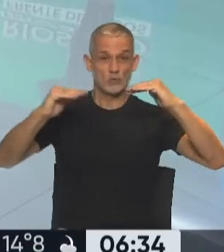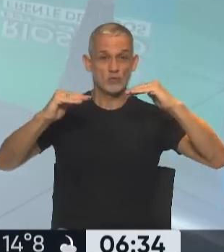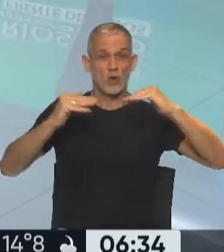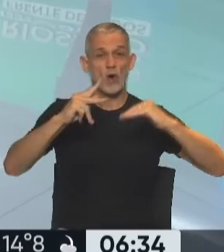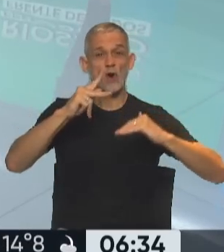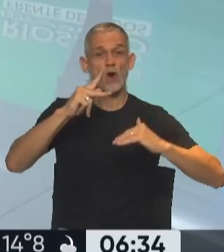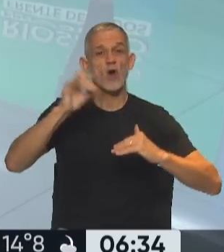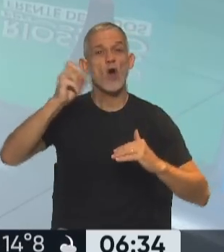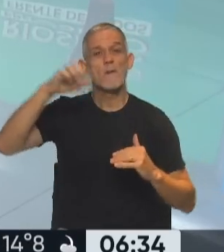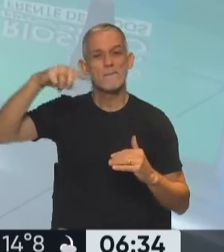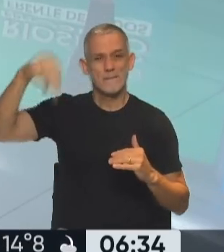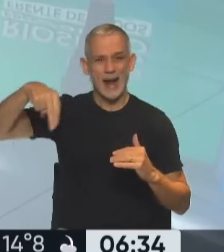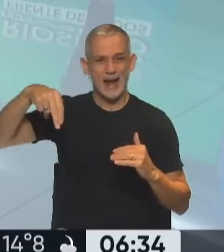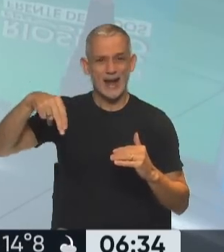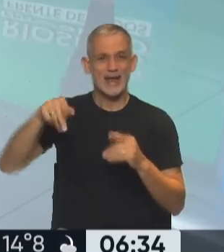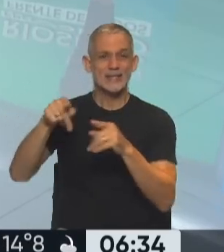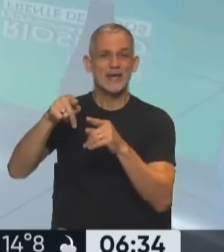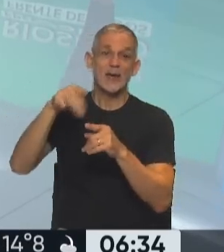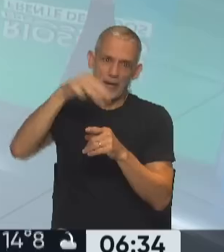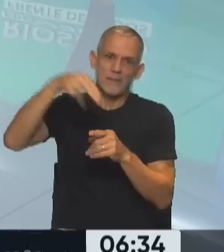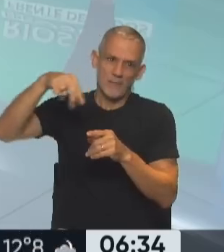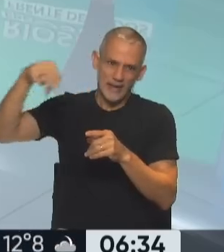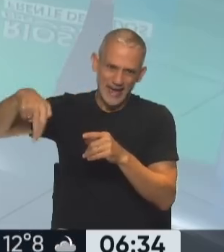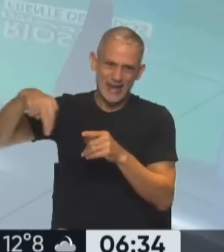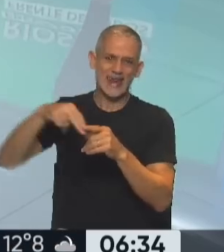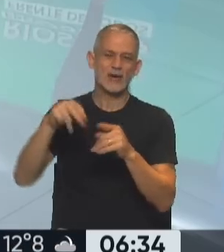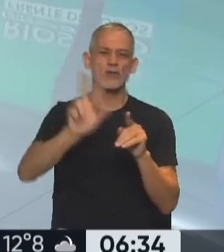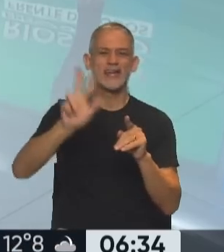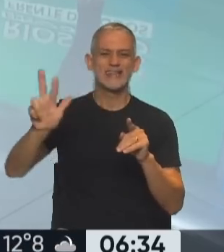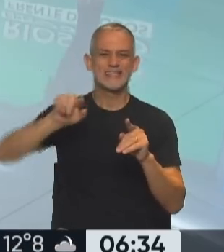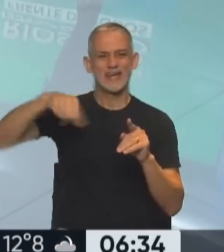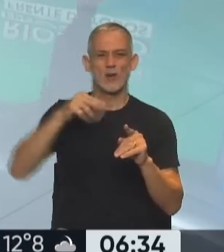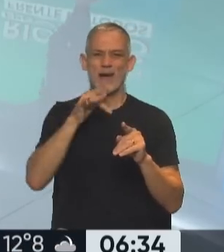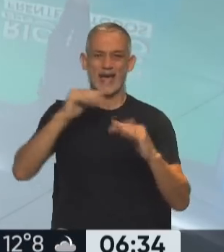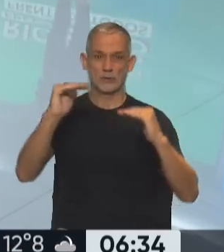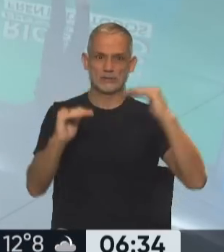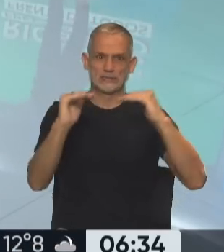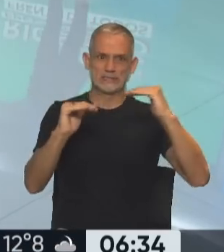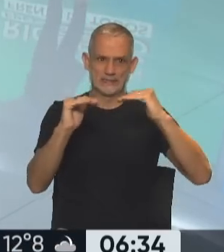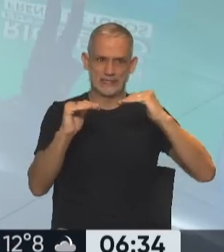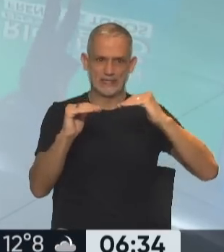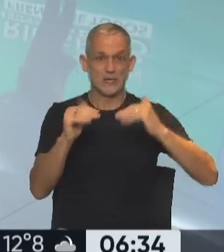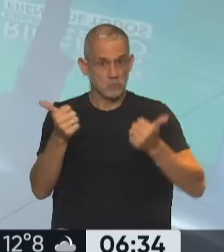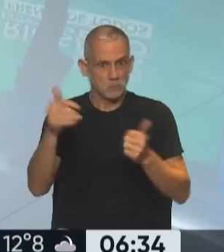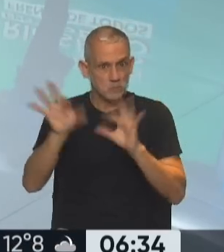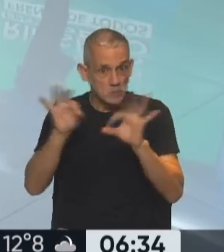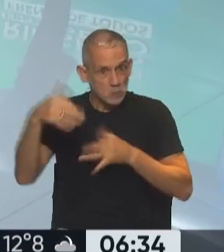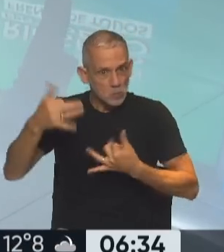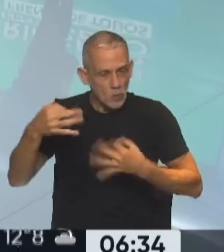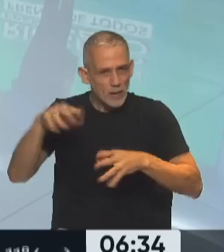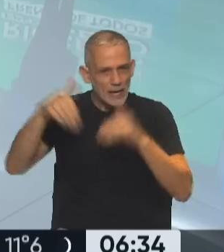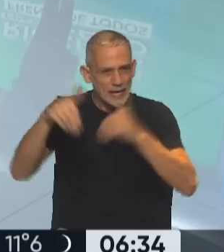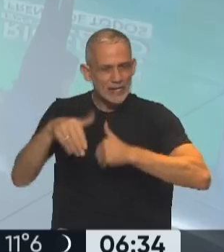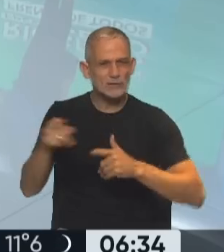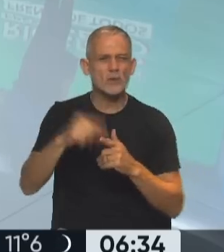Marcos Kupman del movimiento del MPN con el 33,14%, también una muy buena elección. Marcos Kupman era